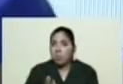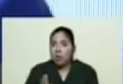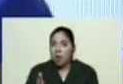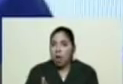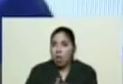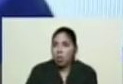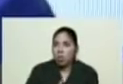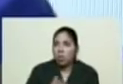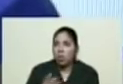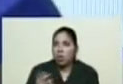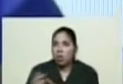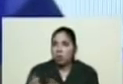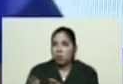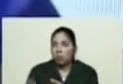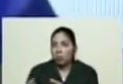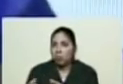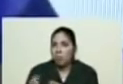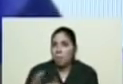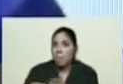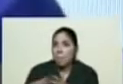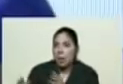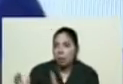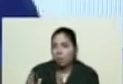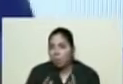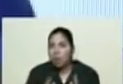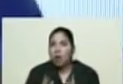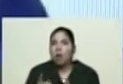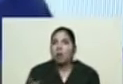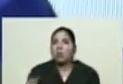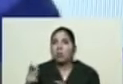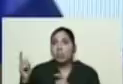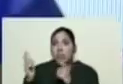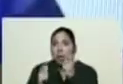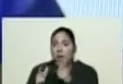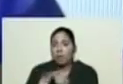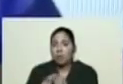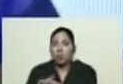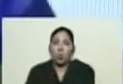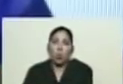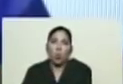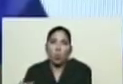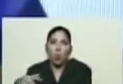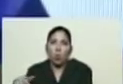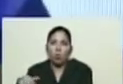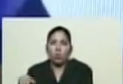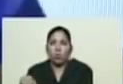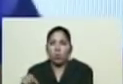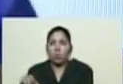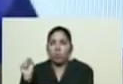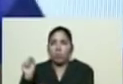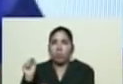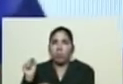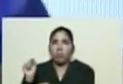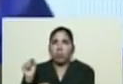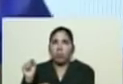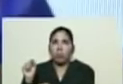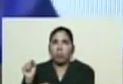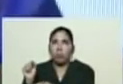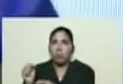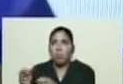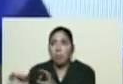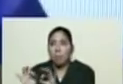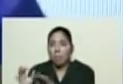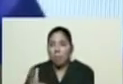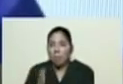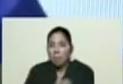sus compañeros. Aquella célula, diríamos, por decirlo de alguna manera, que estuvo preparando ya